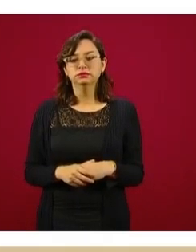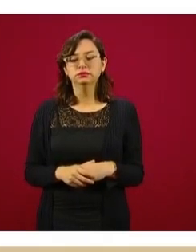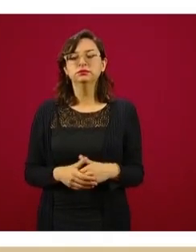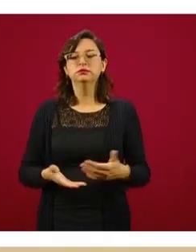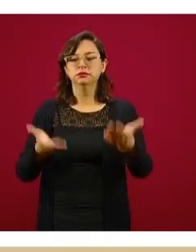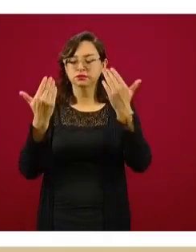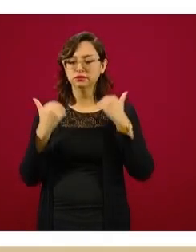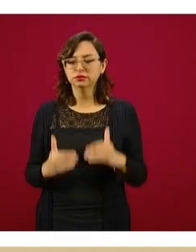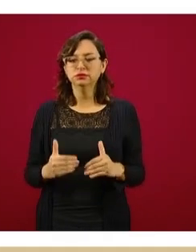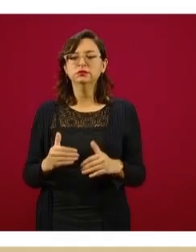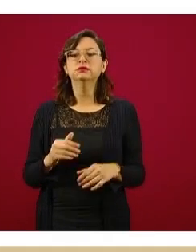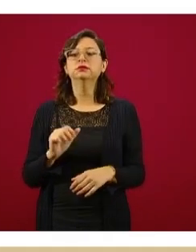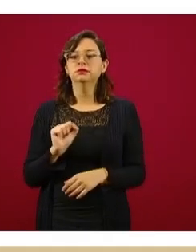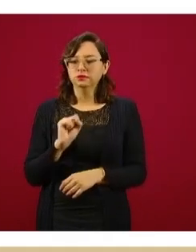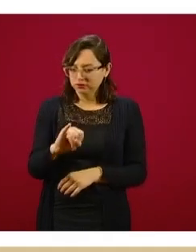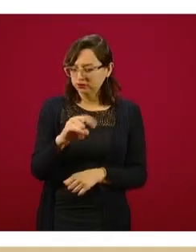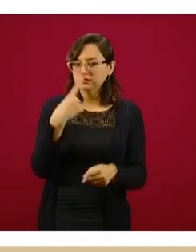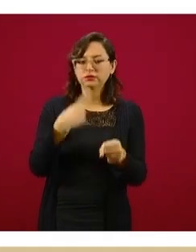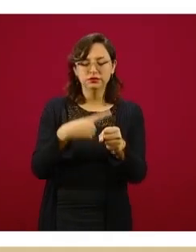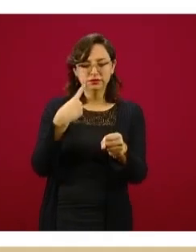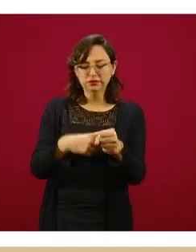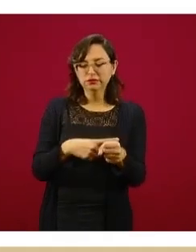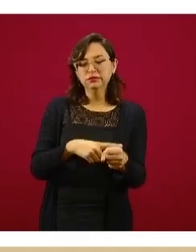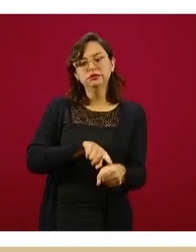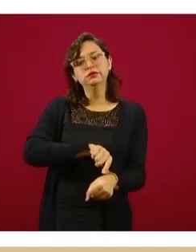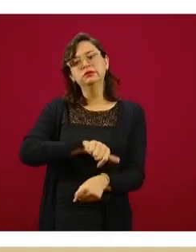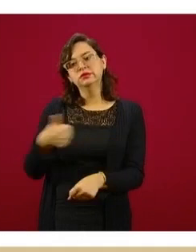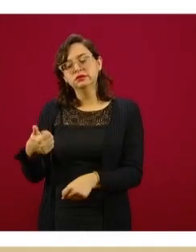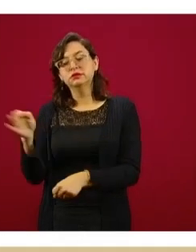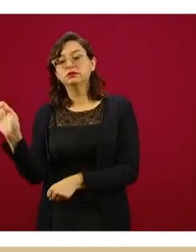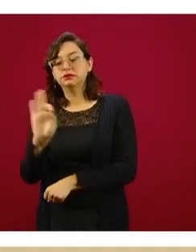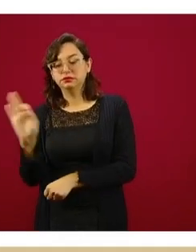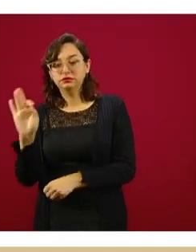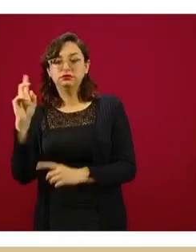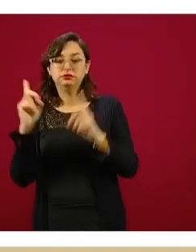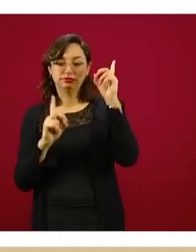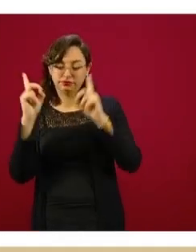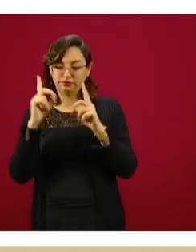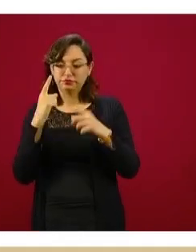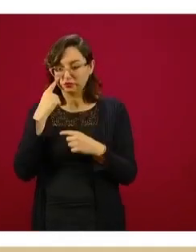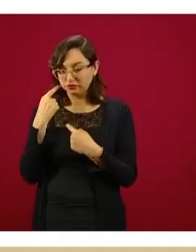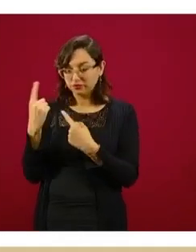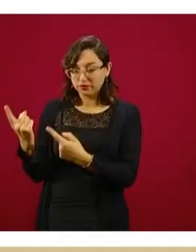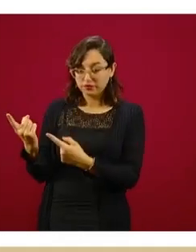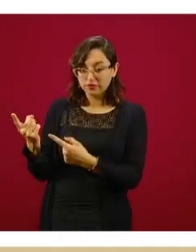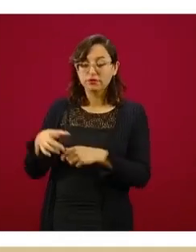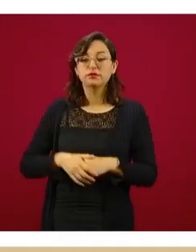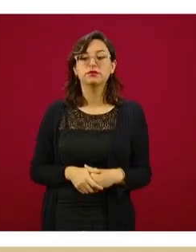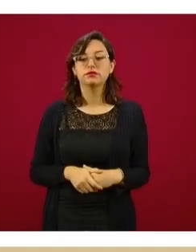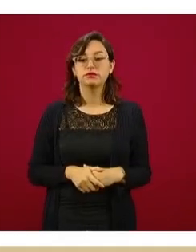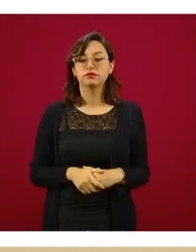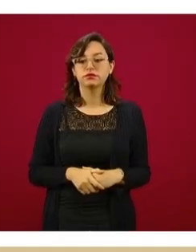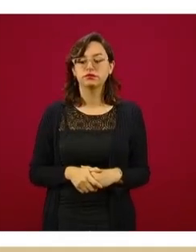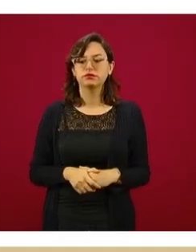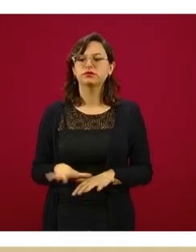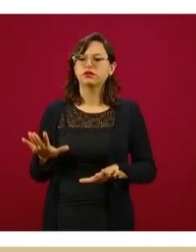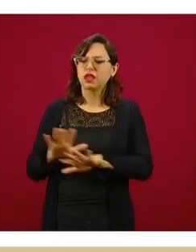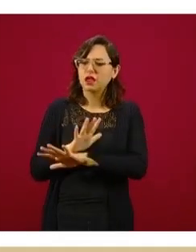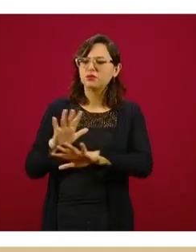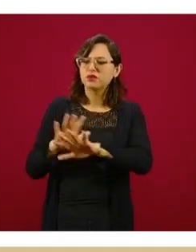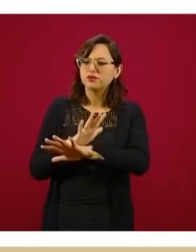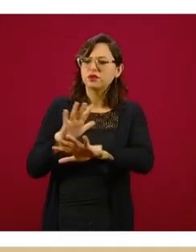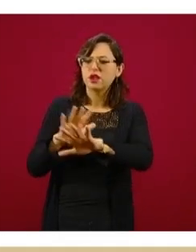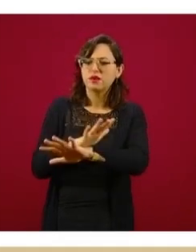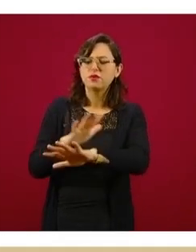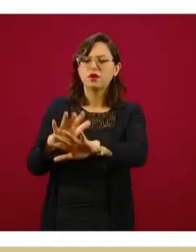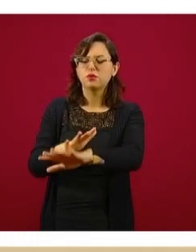los casos sospechosos que están en proceso de estudio. Esta es una cifra que, aunque parece fija, en realidad va cambiando porque se reemplazan, ocurren